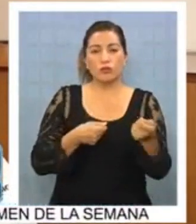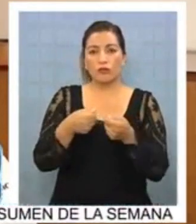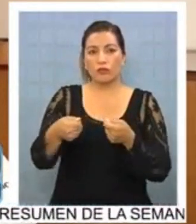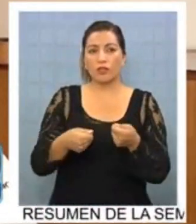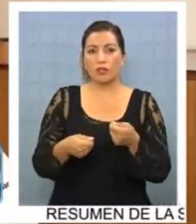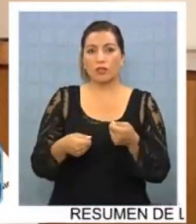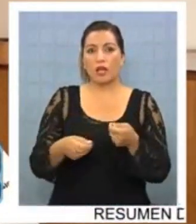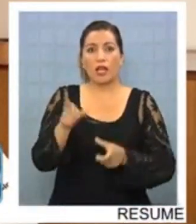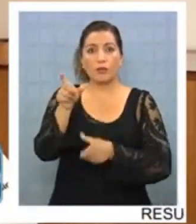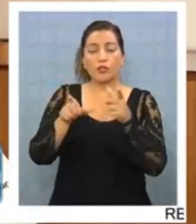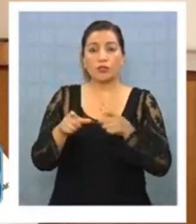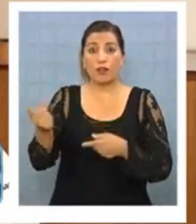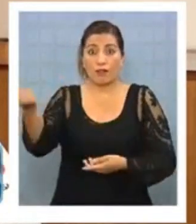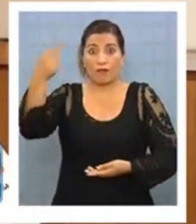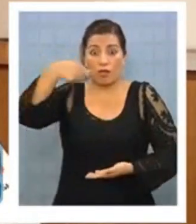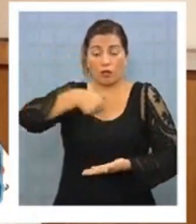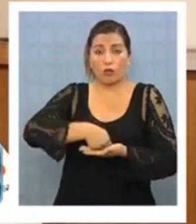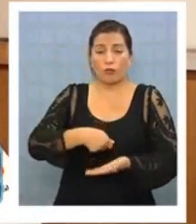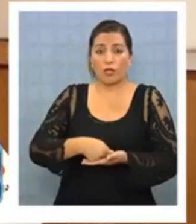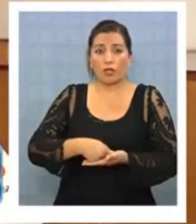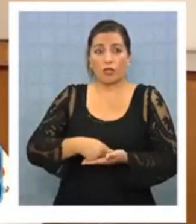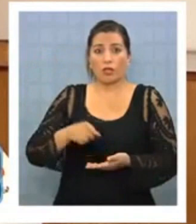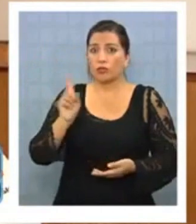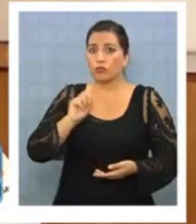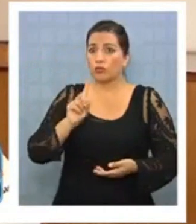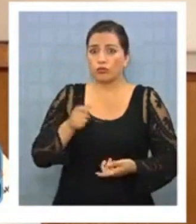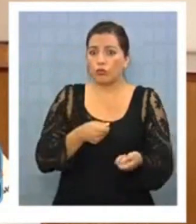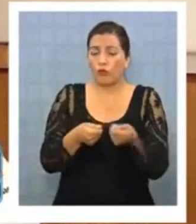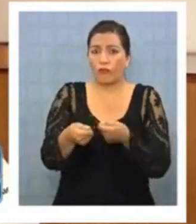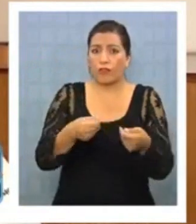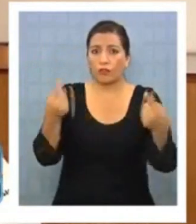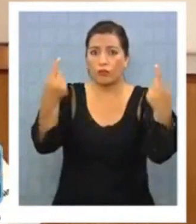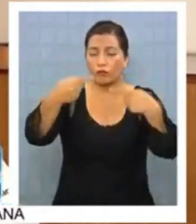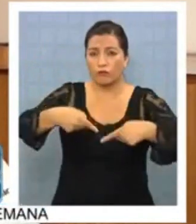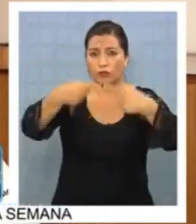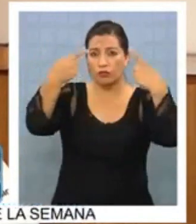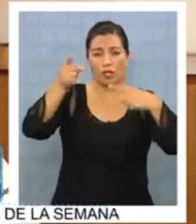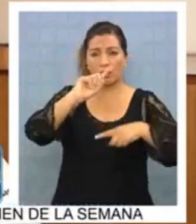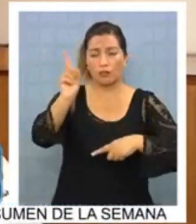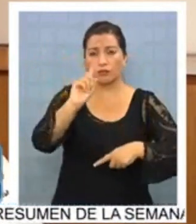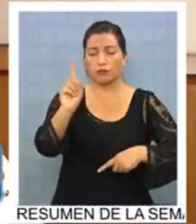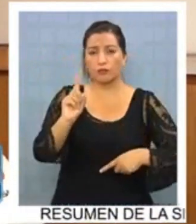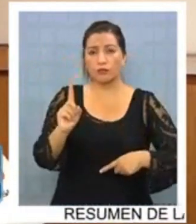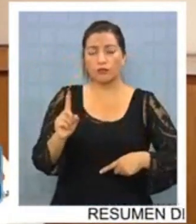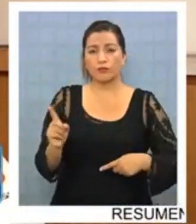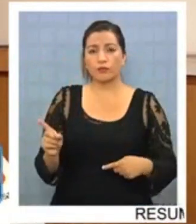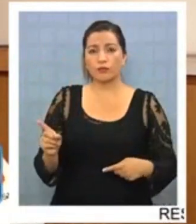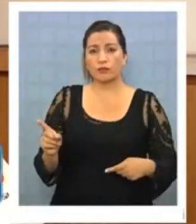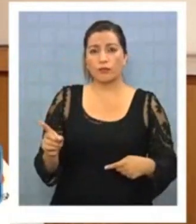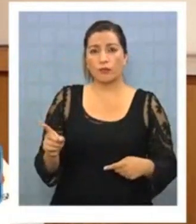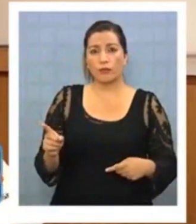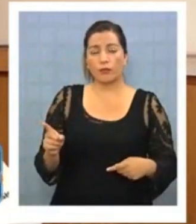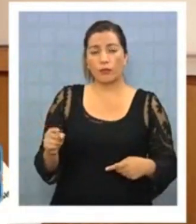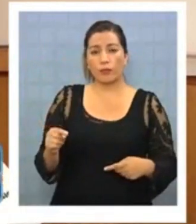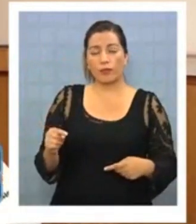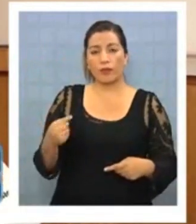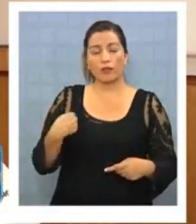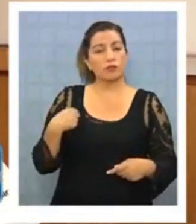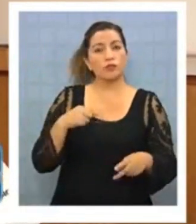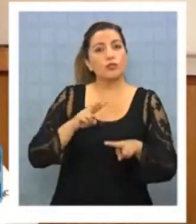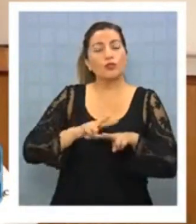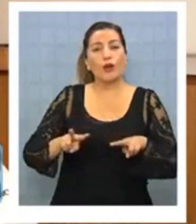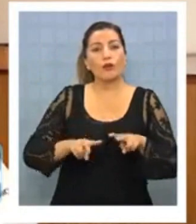quien me venga a comprar. Yo no vendo en la frontera. Yo no hago, me refiero a los usuarios, no